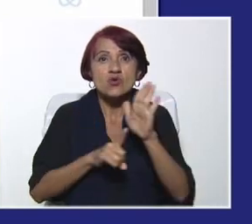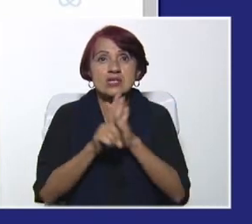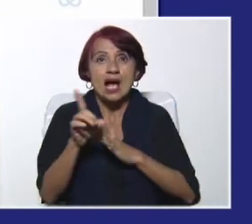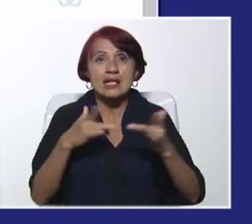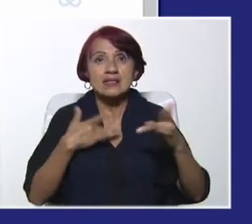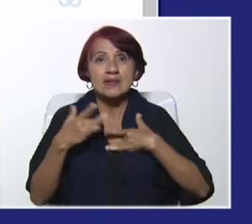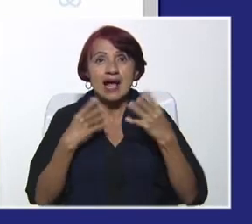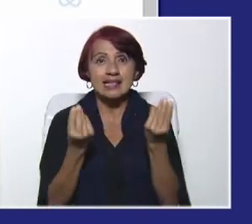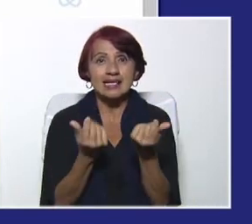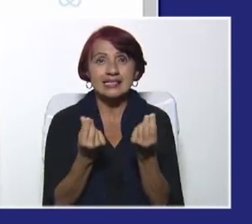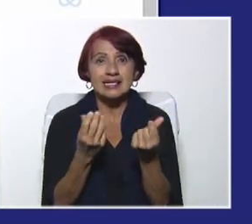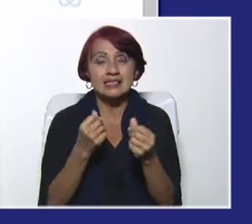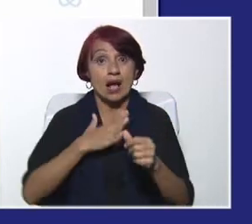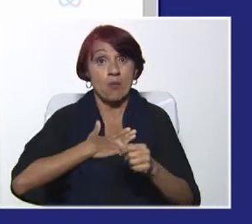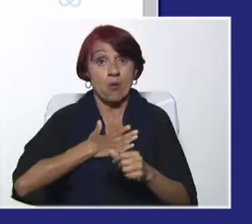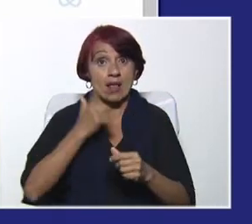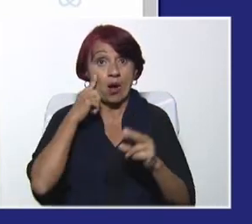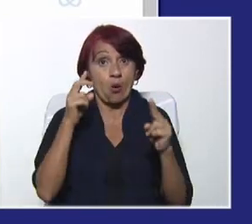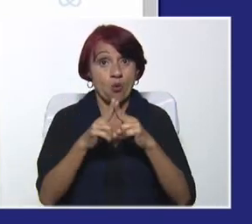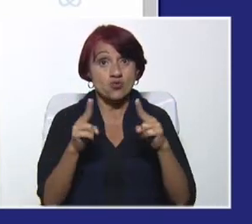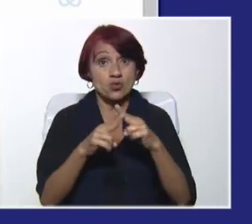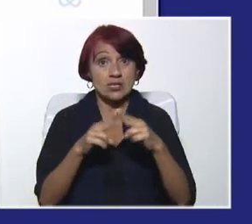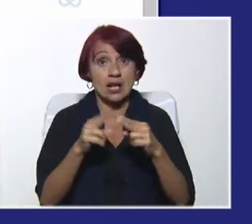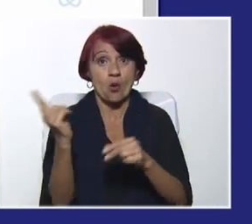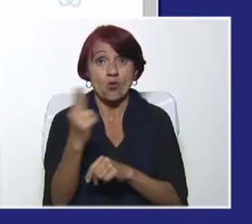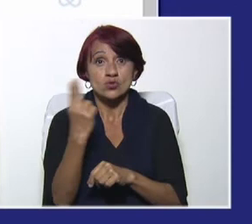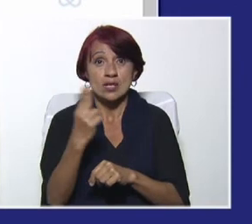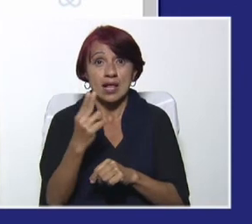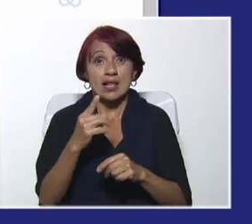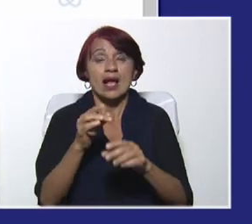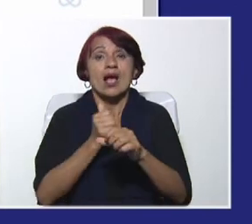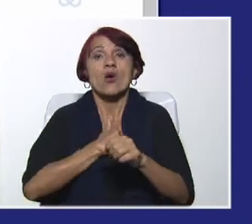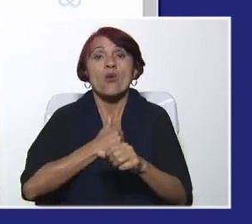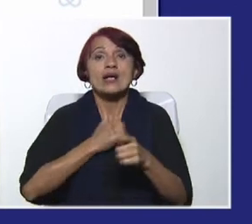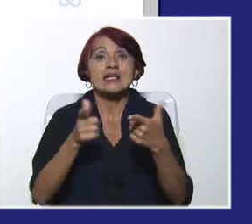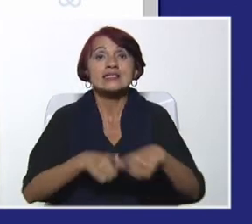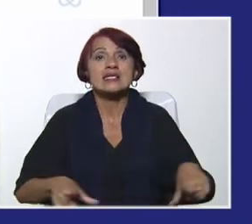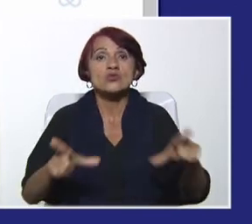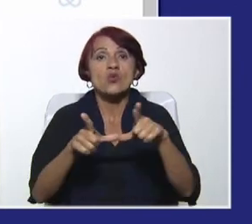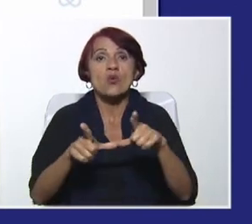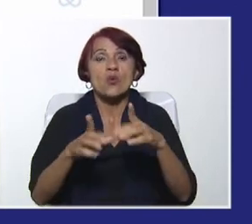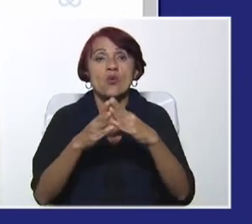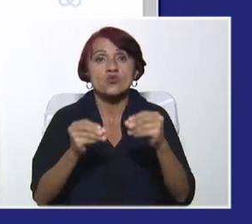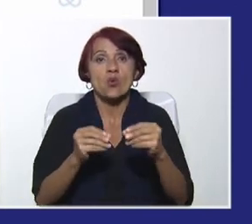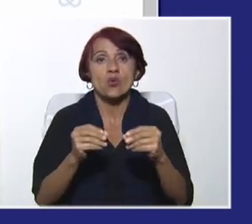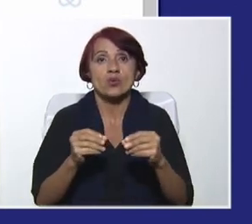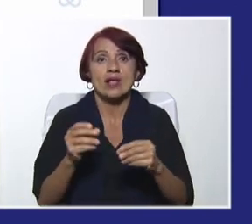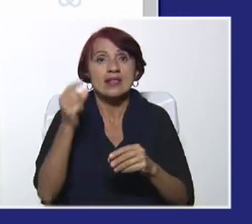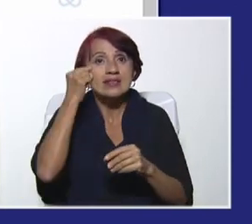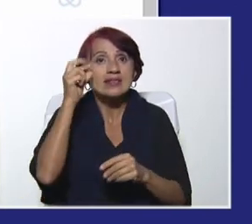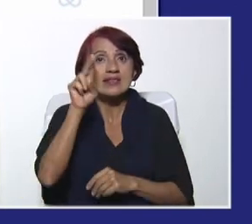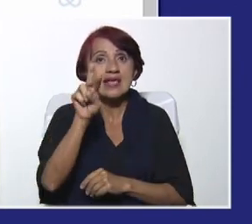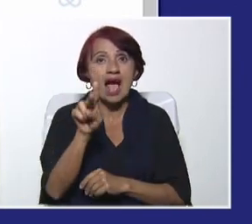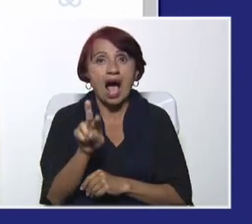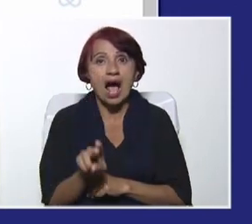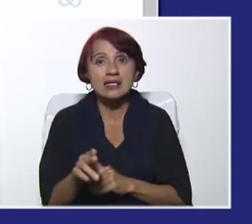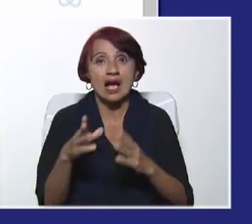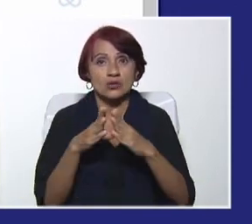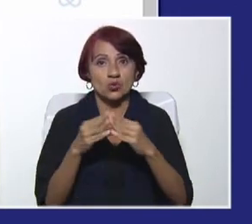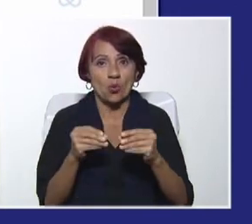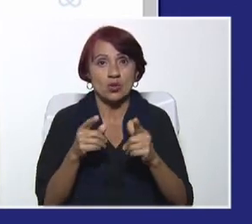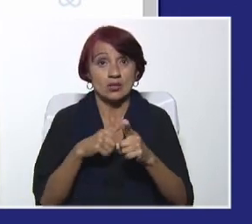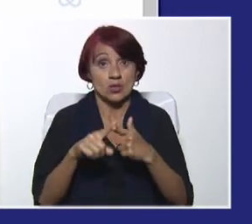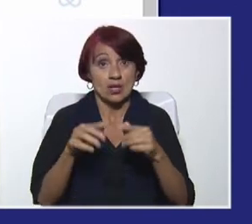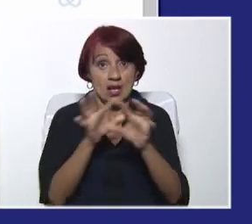de destrezas que él puede adquirir para ser utilizadas en cualquier situación de la vida diaria. Secuenciar siempre